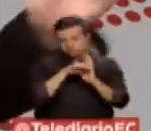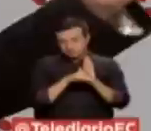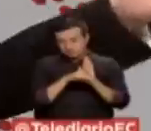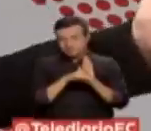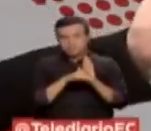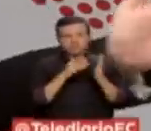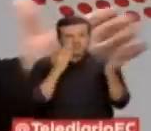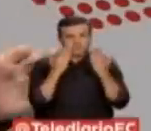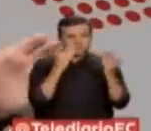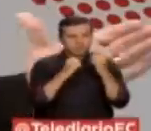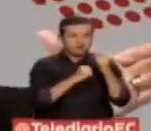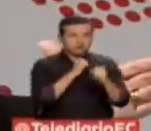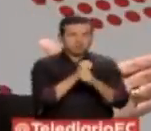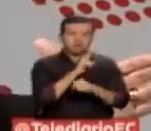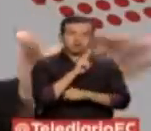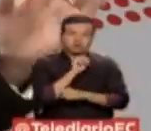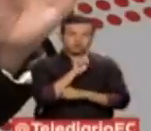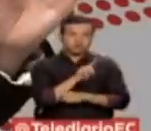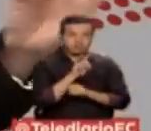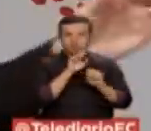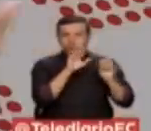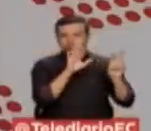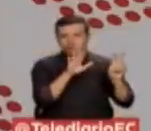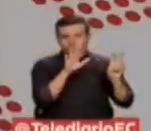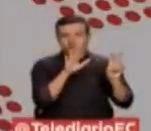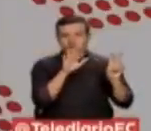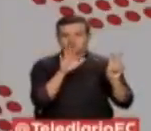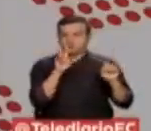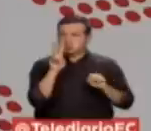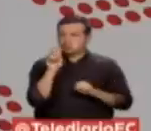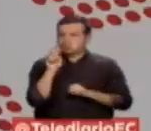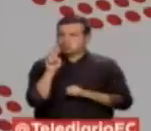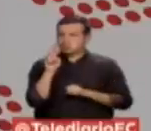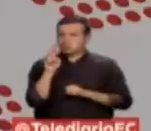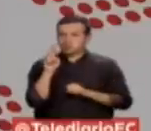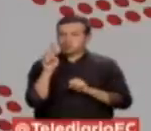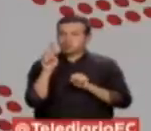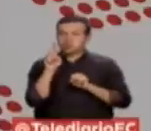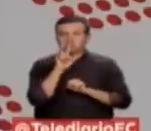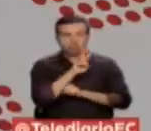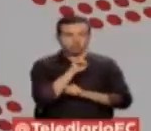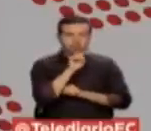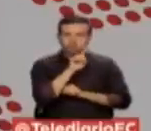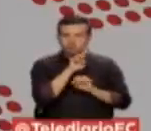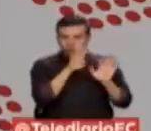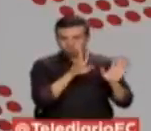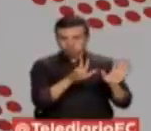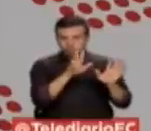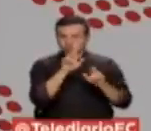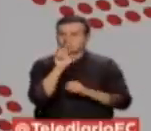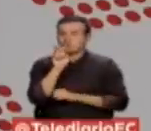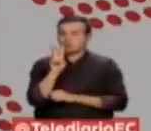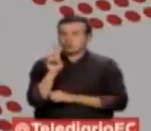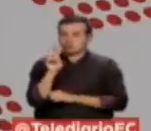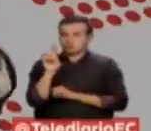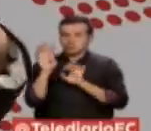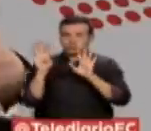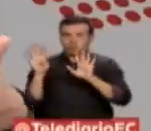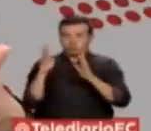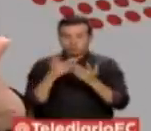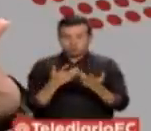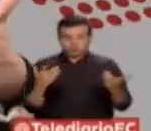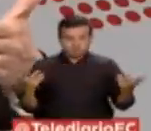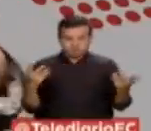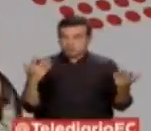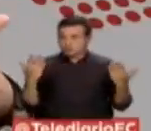mismo periodo del año anterior que es la comparación honesta que hay que hacer Tenemos una cifra que todavía se encuentra por debajo esa es una buena noticia